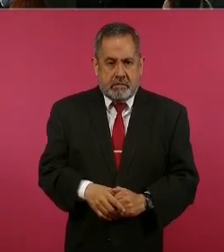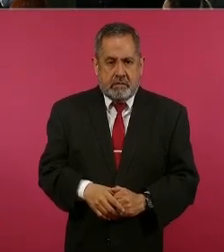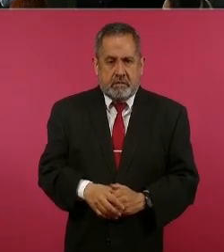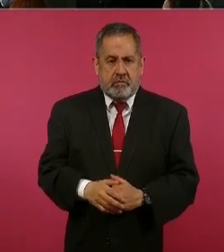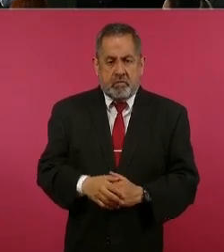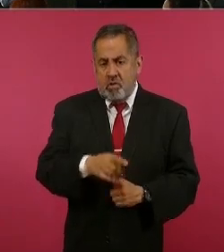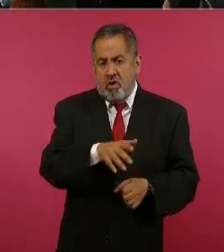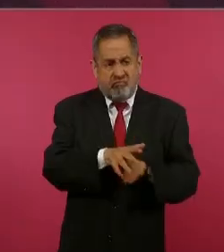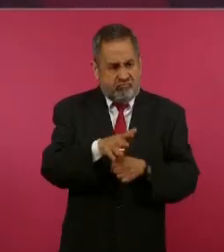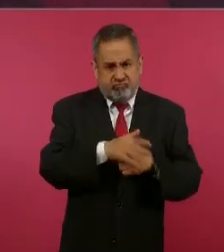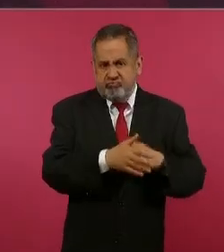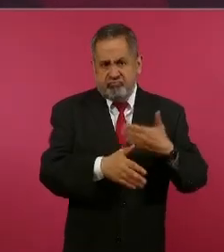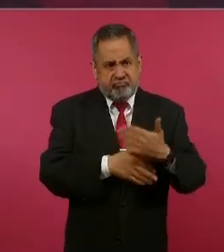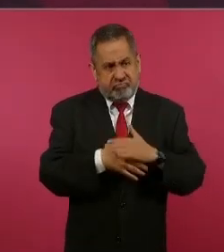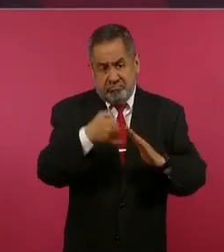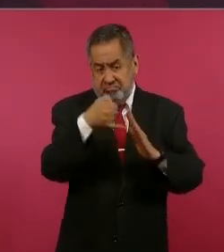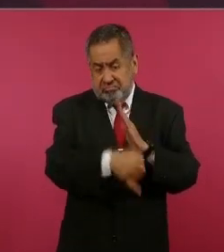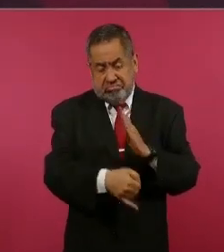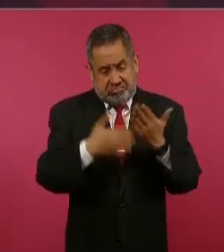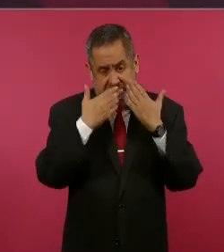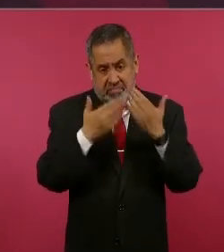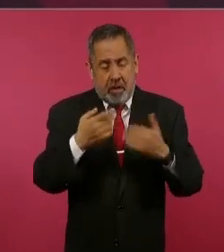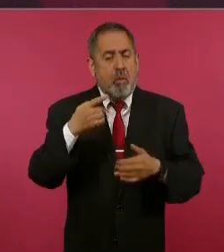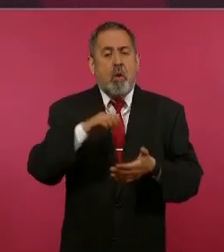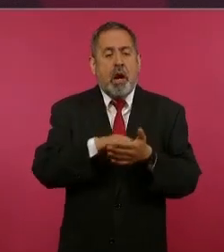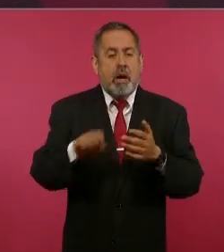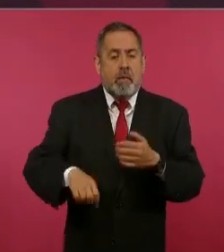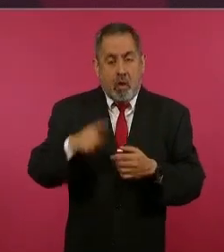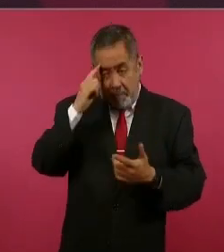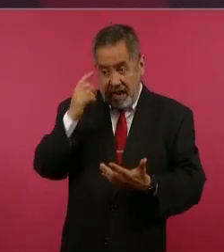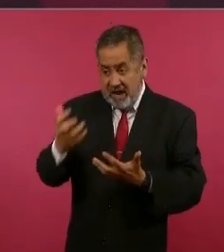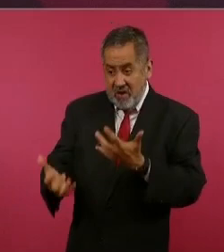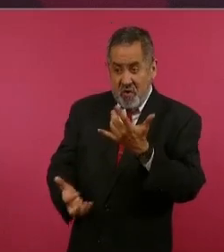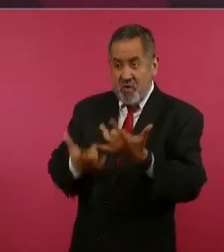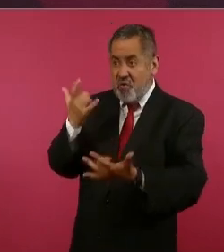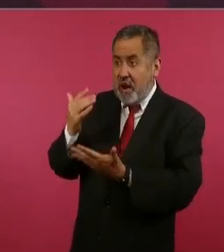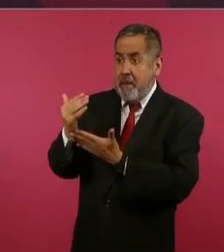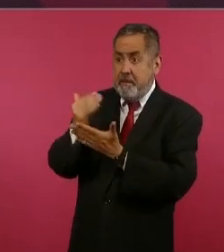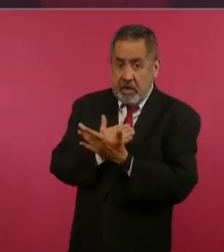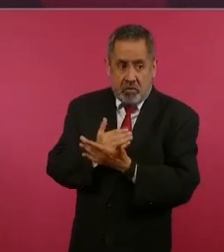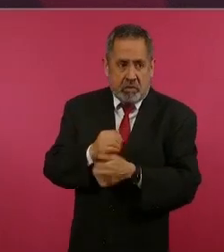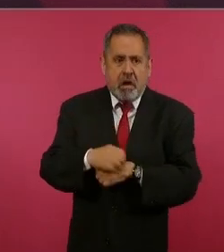bastante avance, por ejemplo, para evitar incendios,